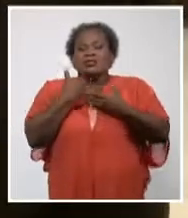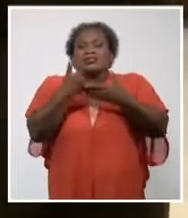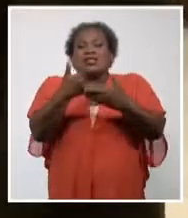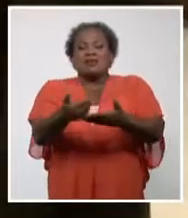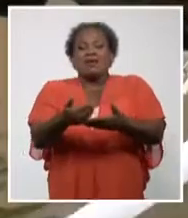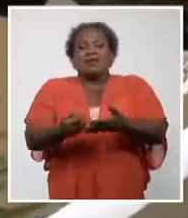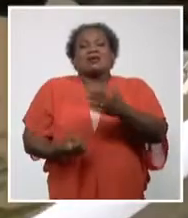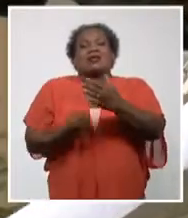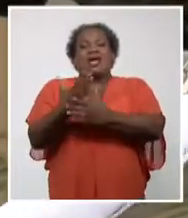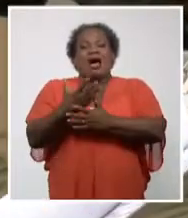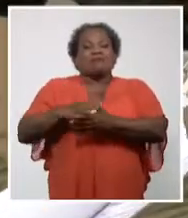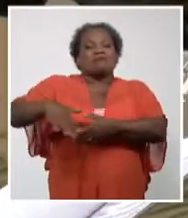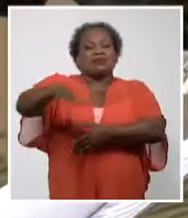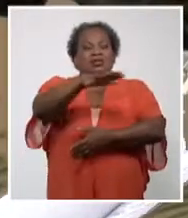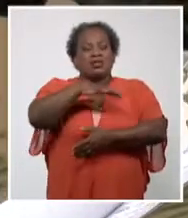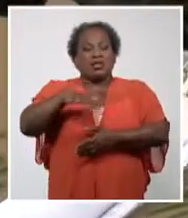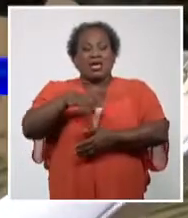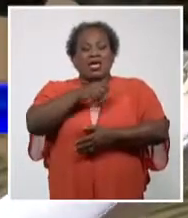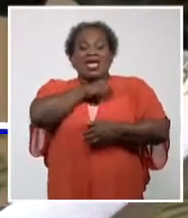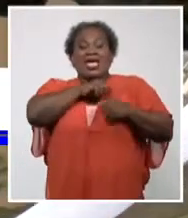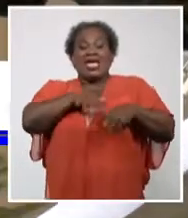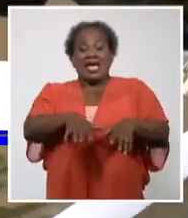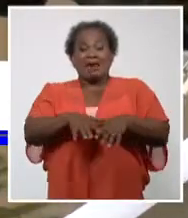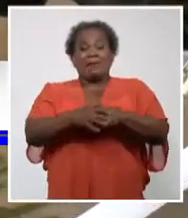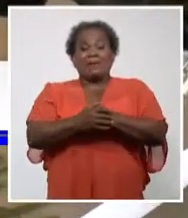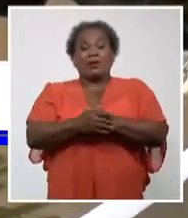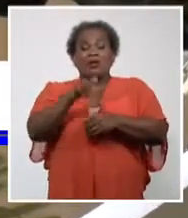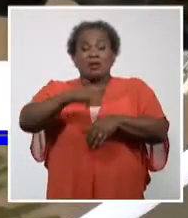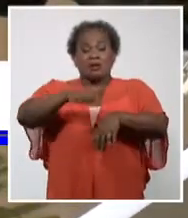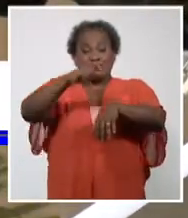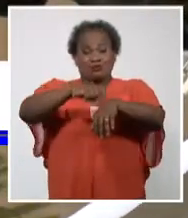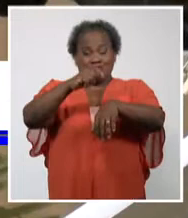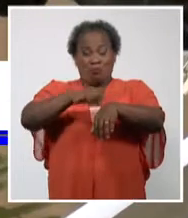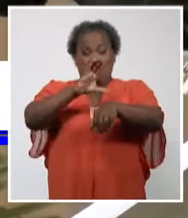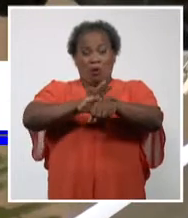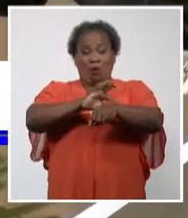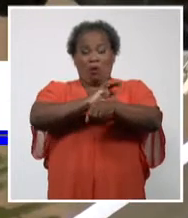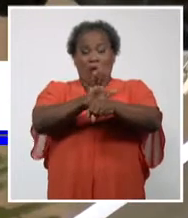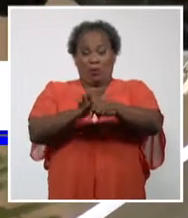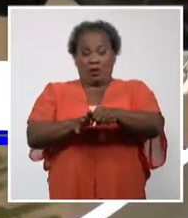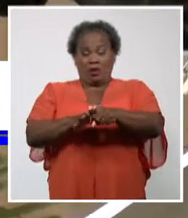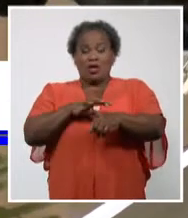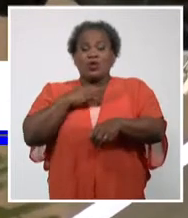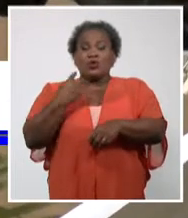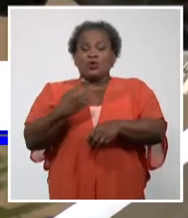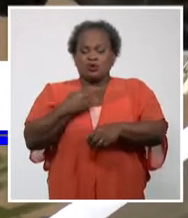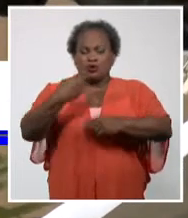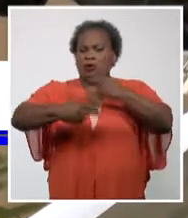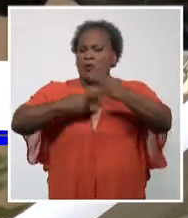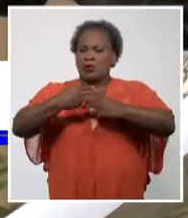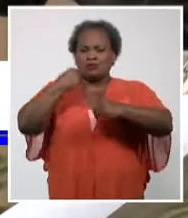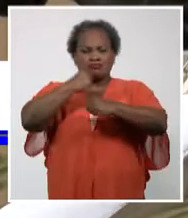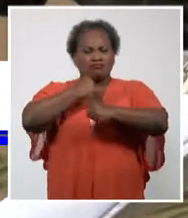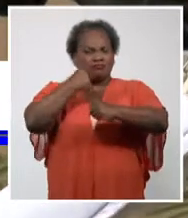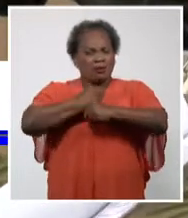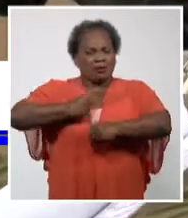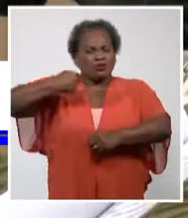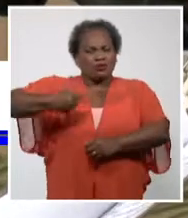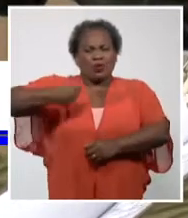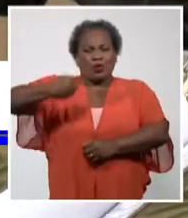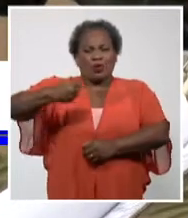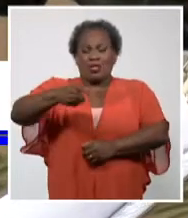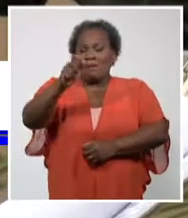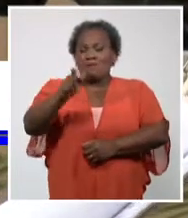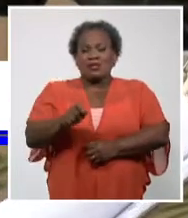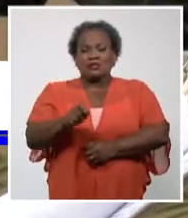la sociedad el ejemplo con tania y en estos tiempos de pandemia hemos sido testigos de hazañas cotidianas en personas de todas las edades